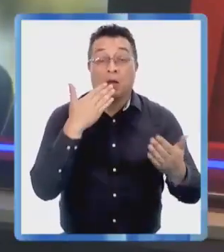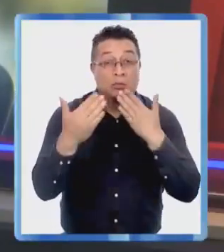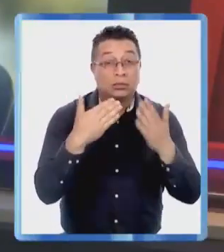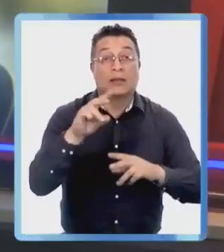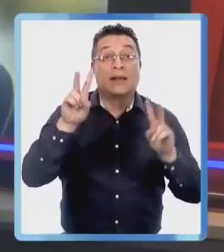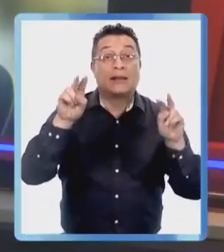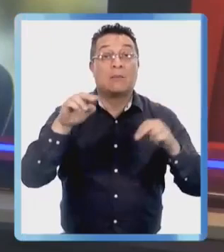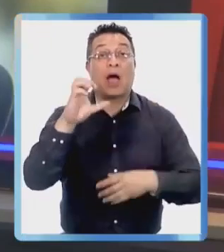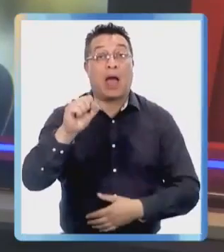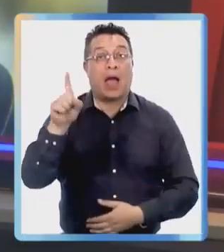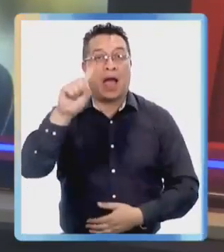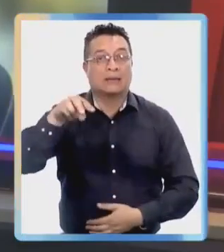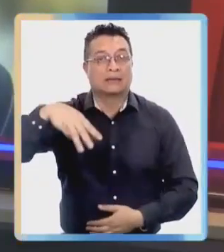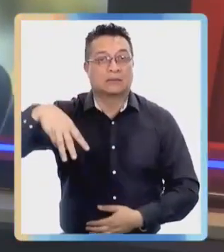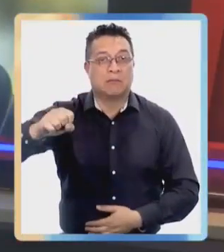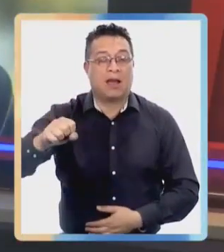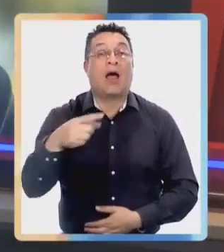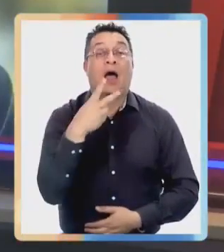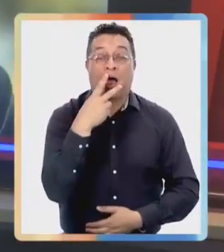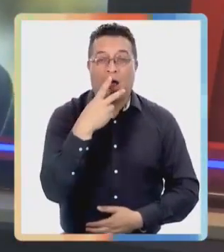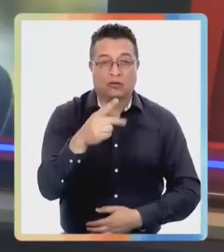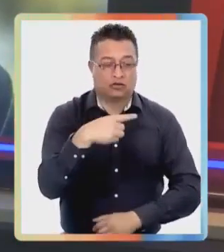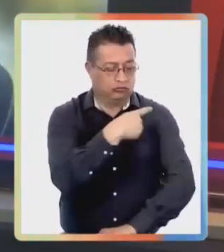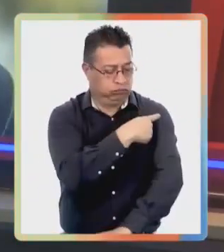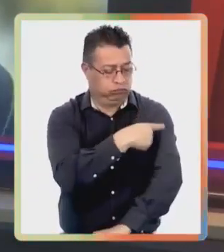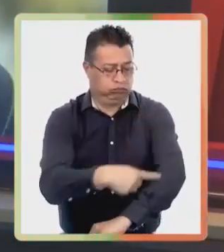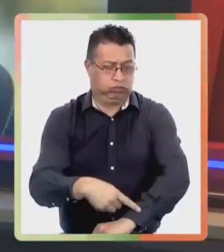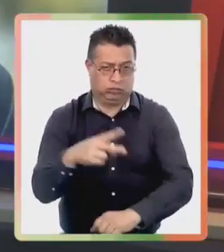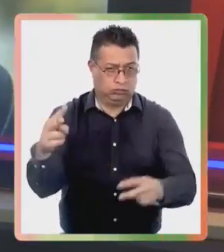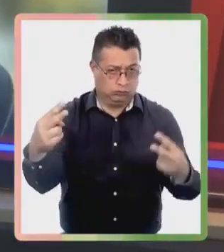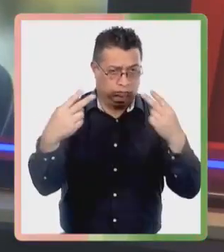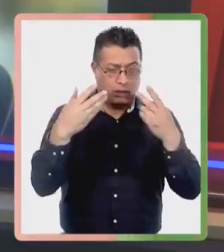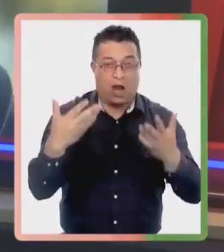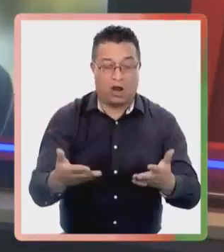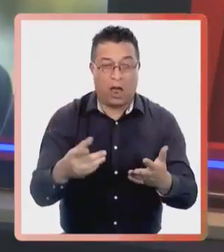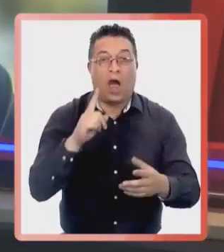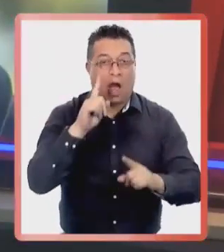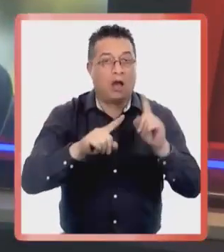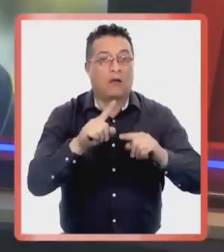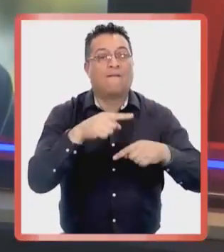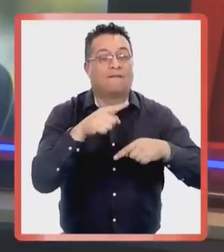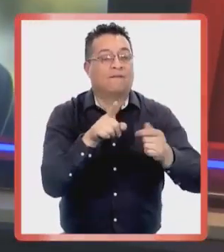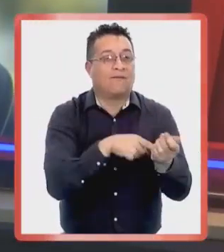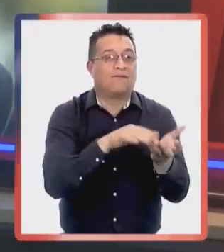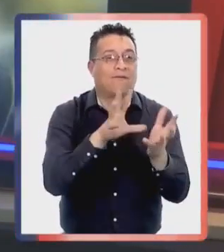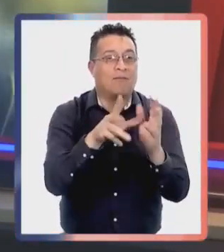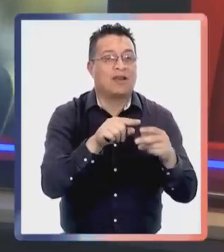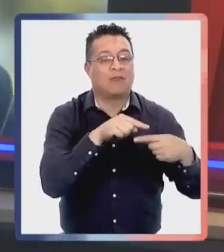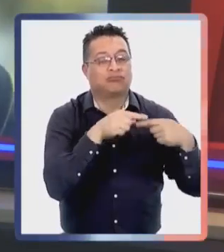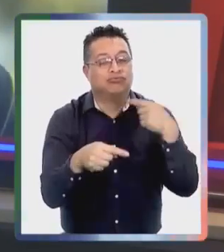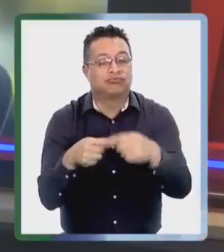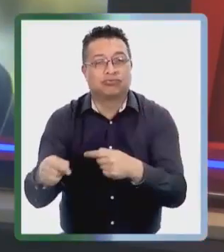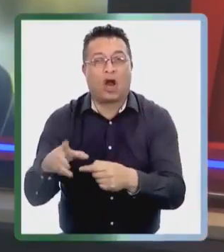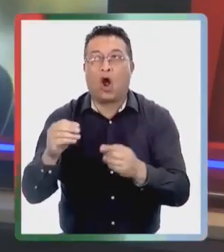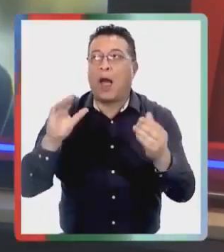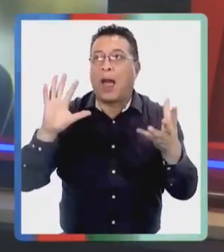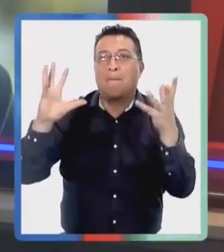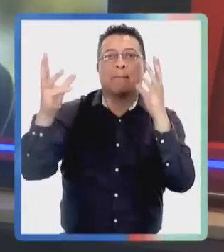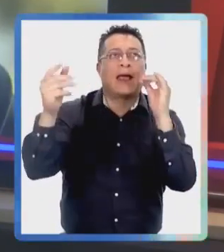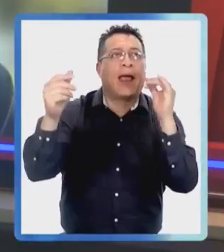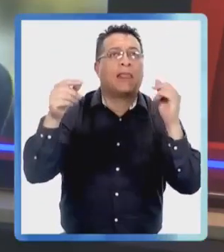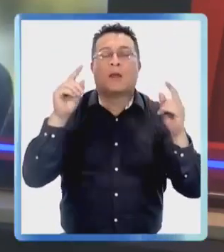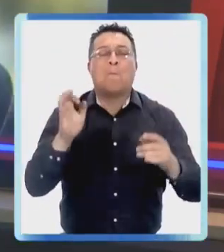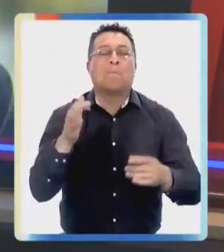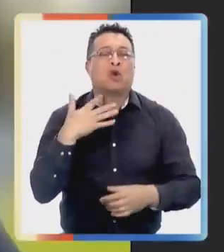hablemos un poquito del asma. Hay gente que nos está viendo desde Arica hasta Magallanes. ¿Hay factores genéticos en esto? ¿Hay factores ambientales, por ejemplo? ¿Por qué